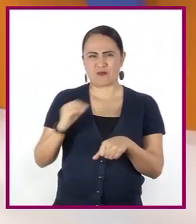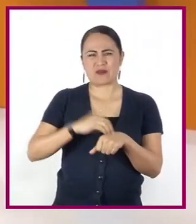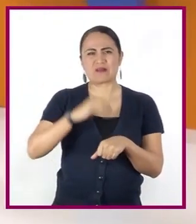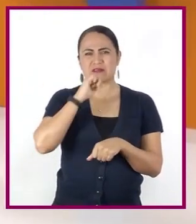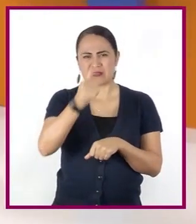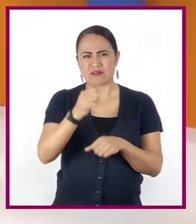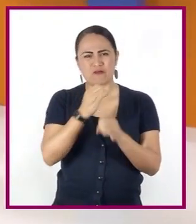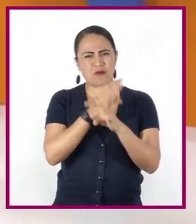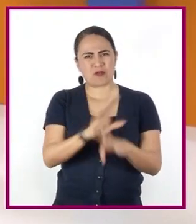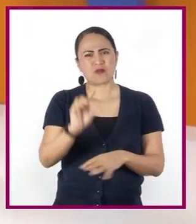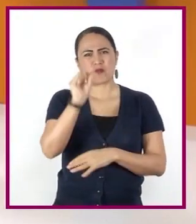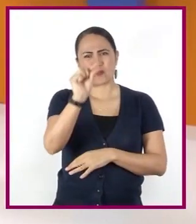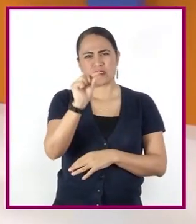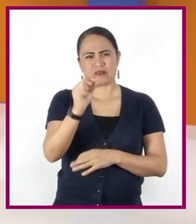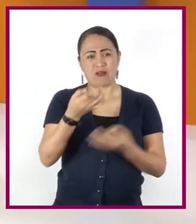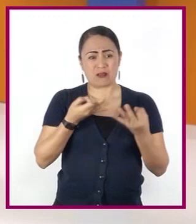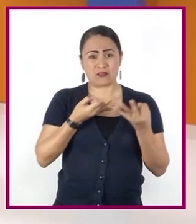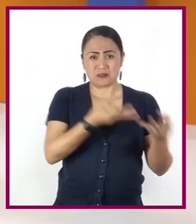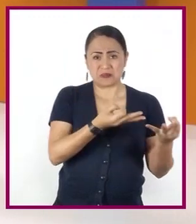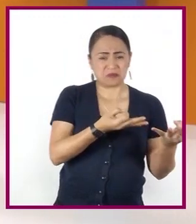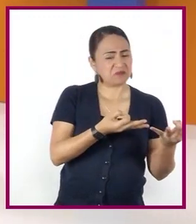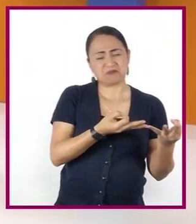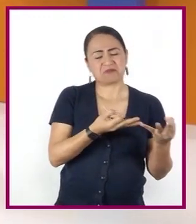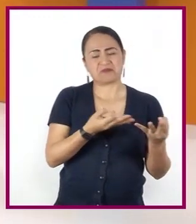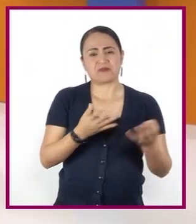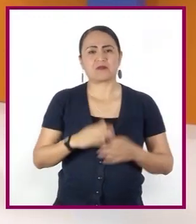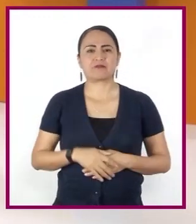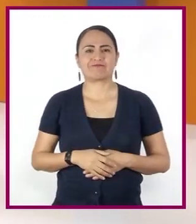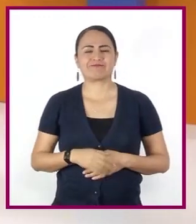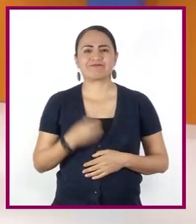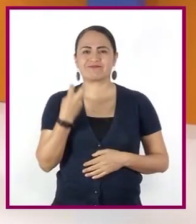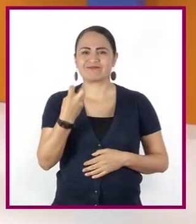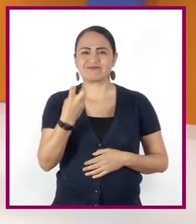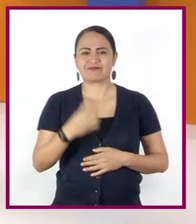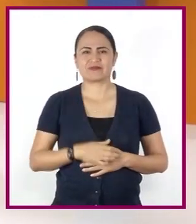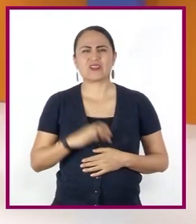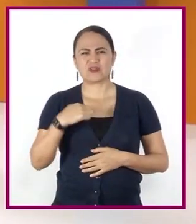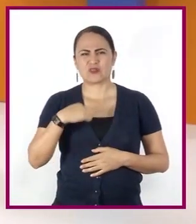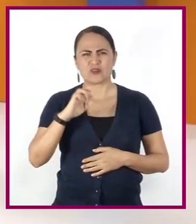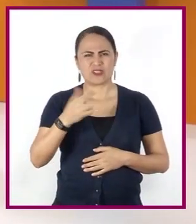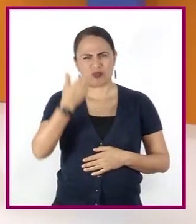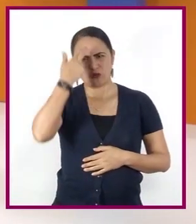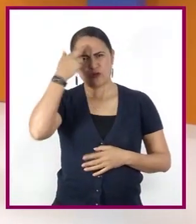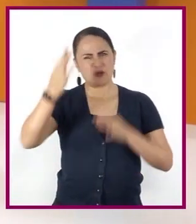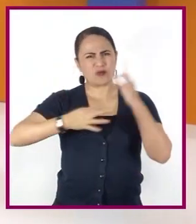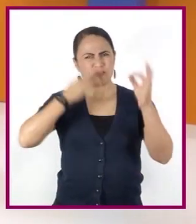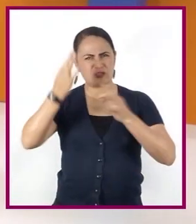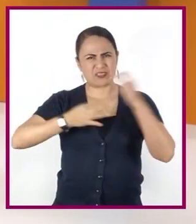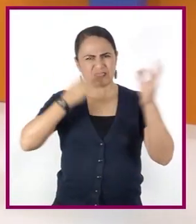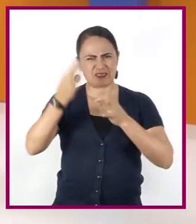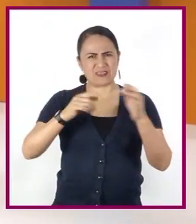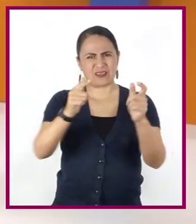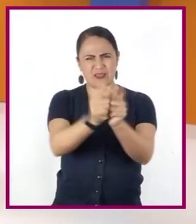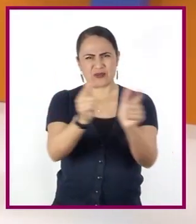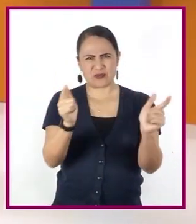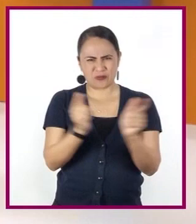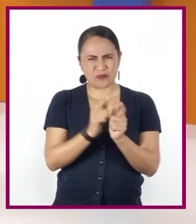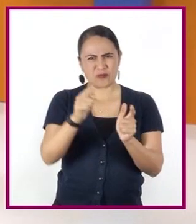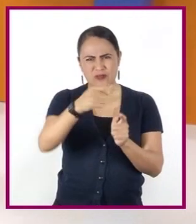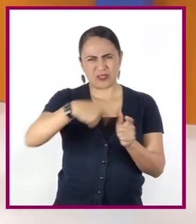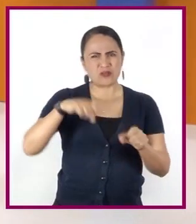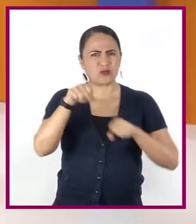discurso tiene menos fuerza. Efectivamente. Me recuerda una noticia sobre los ciclistas con la que me